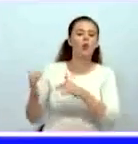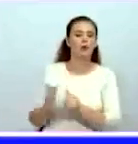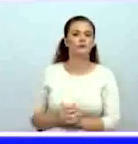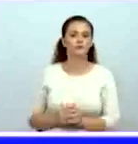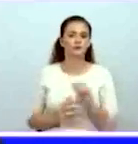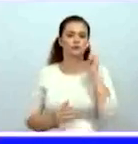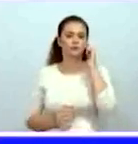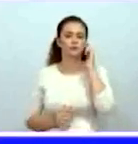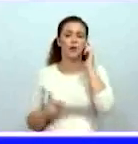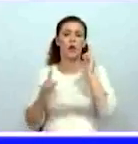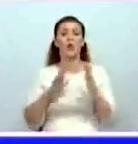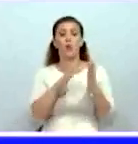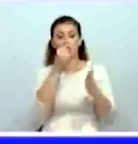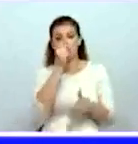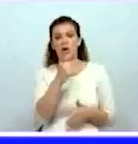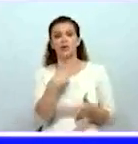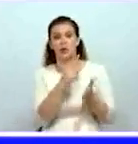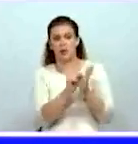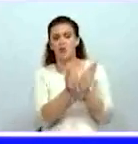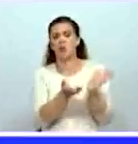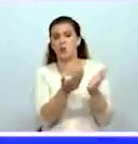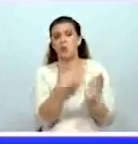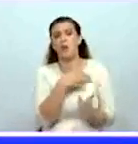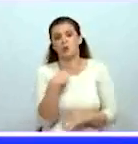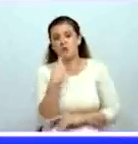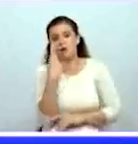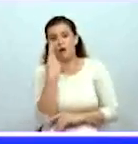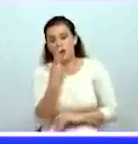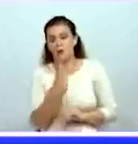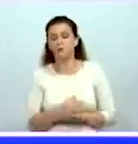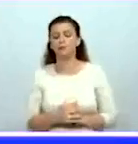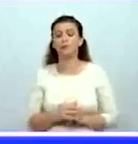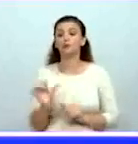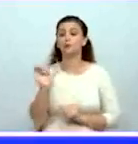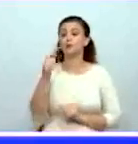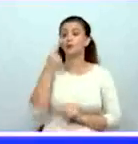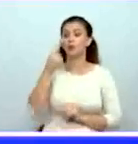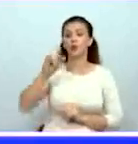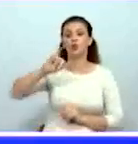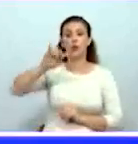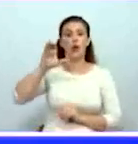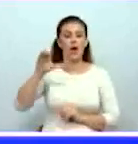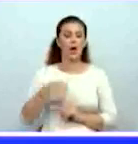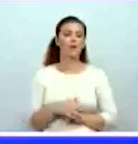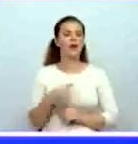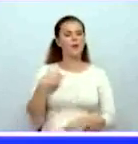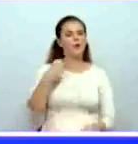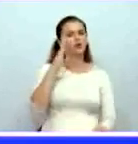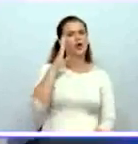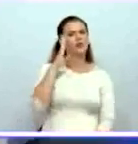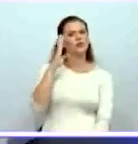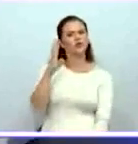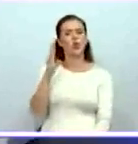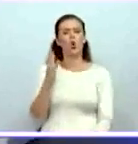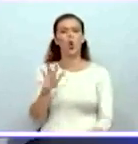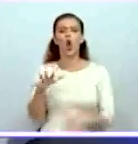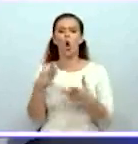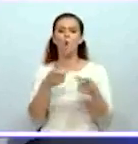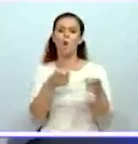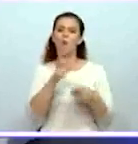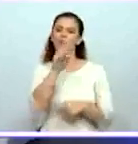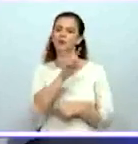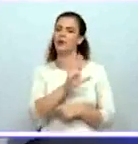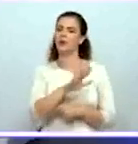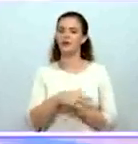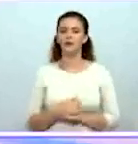tuvo ante Grecia. Ante Grecia tuvo minutos. Sí, me gustaría verlo. Sí, lo otro que dijo fue lo de Joel. Que a mí me llama la atención mucho cómo lo manejó